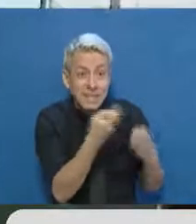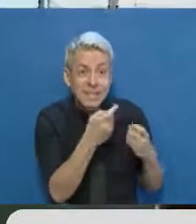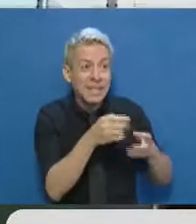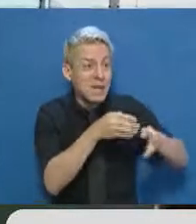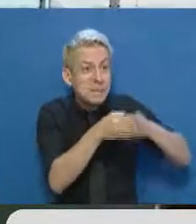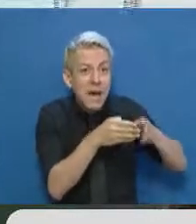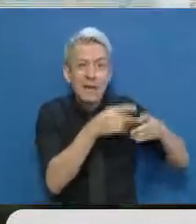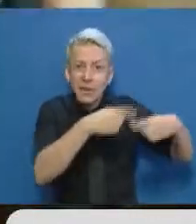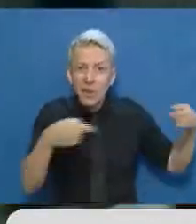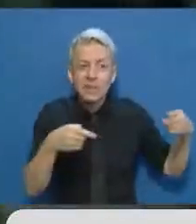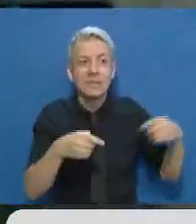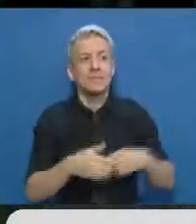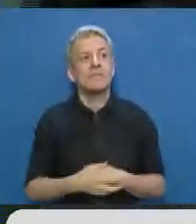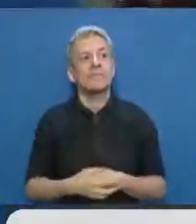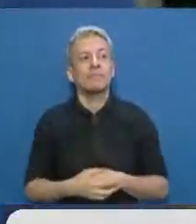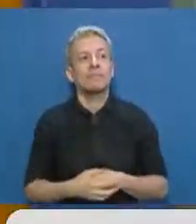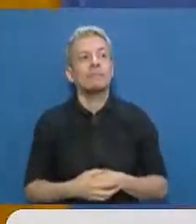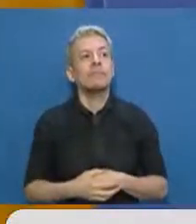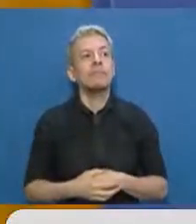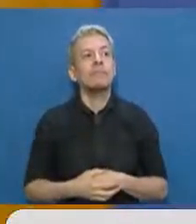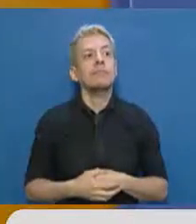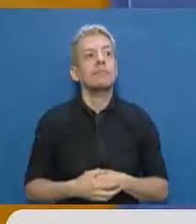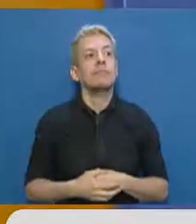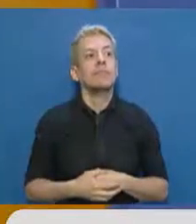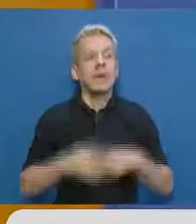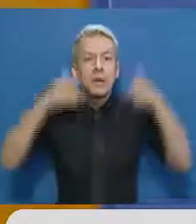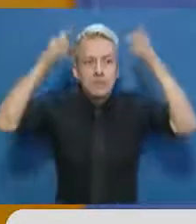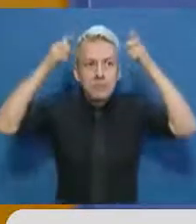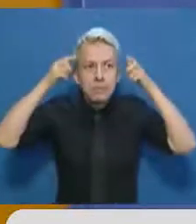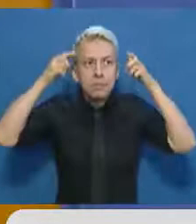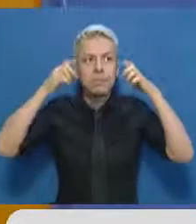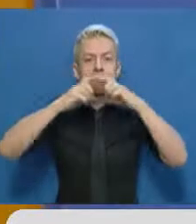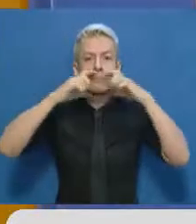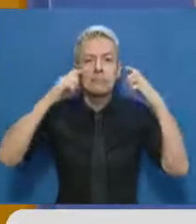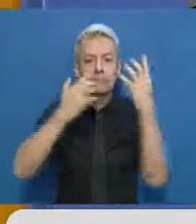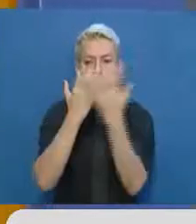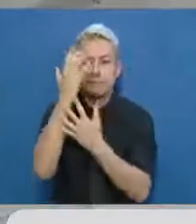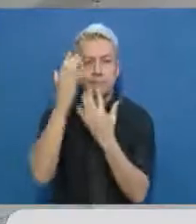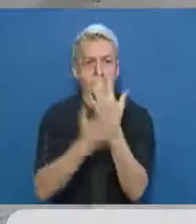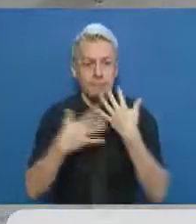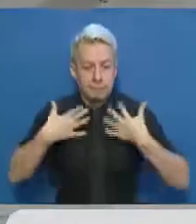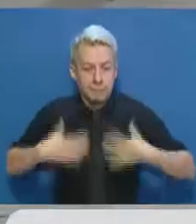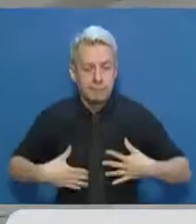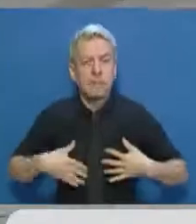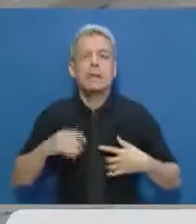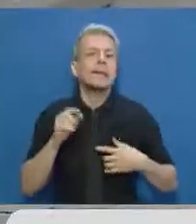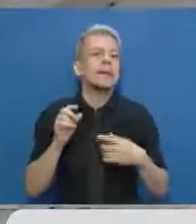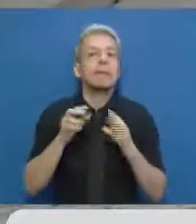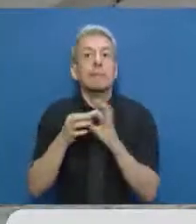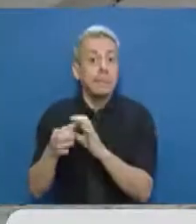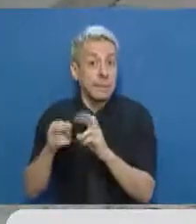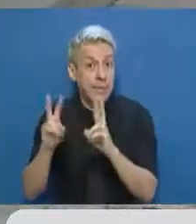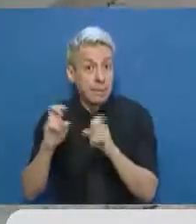chicos no están así con esa cofia, guantes y guardapolvo solo por la cuestión sanitaria, sino